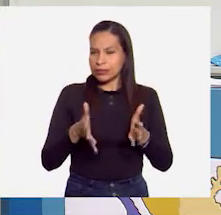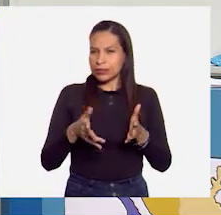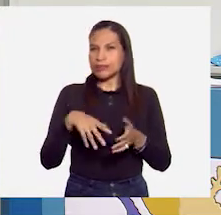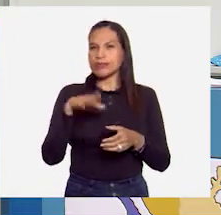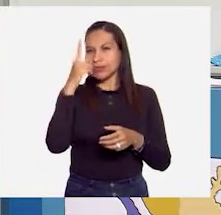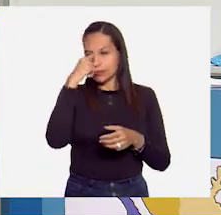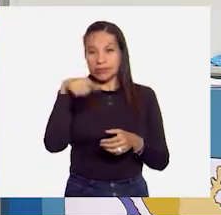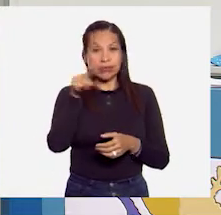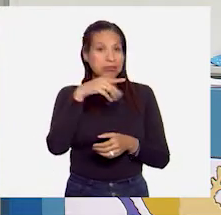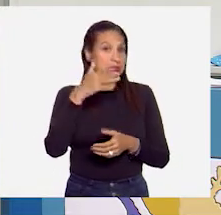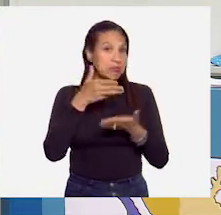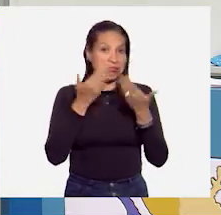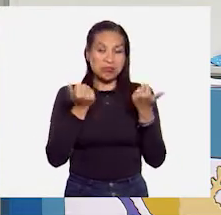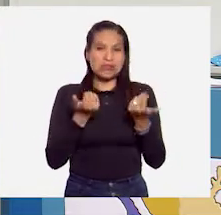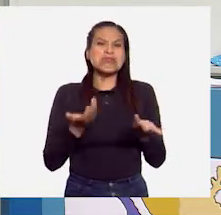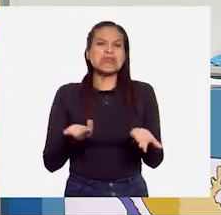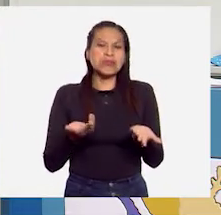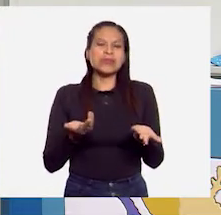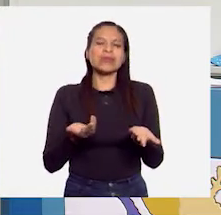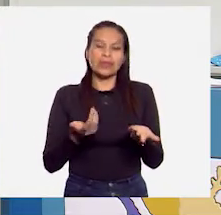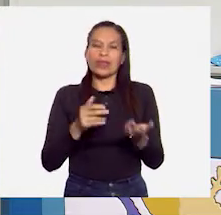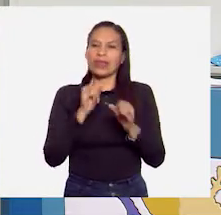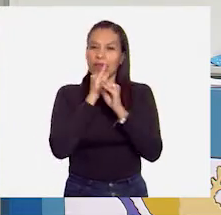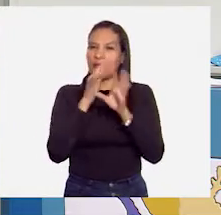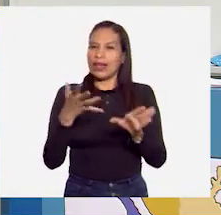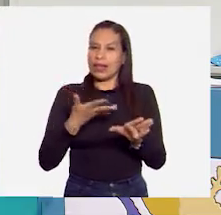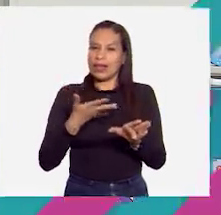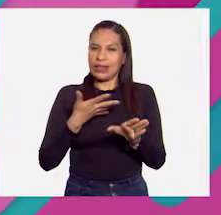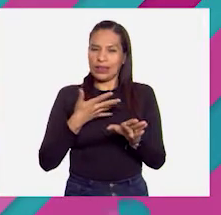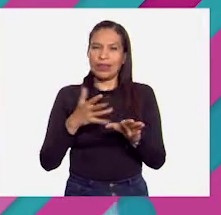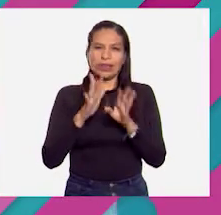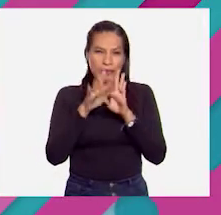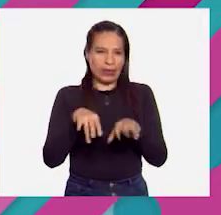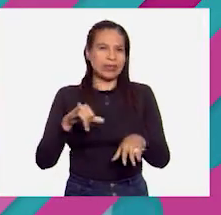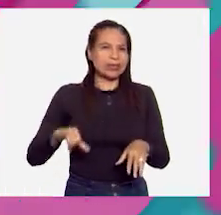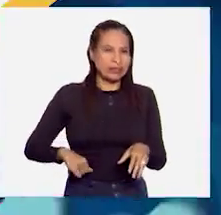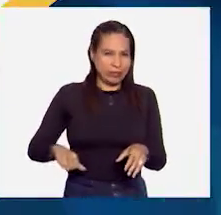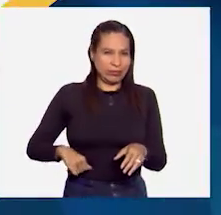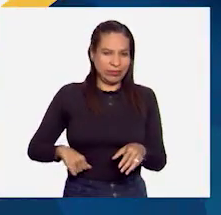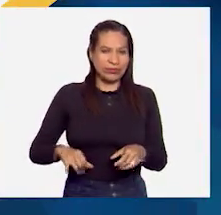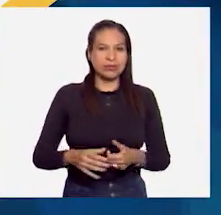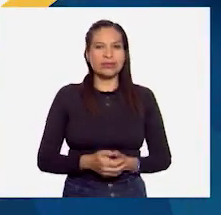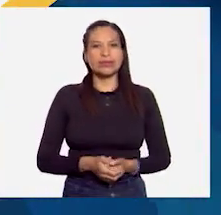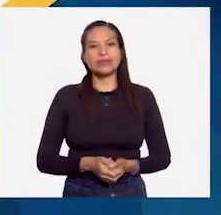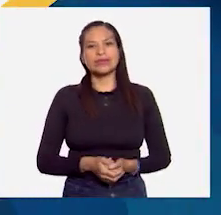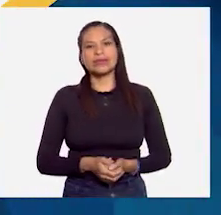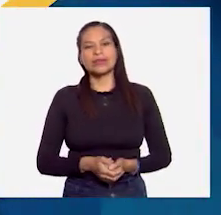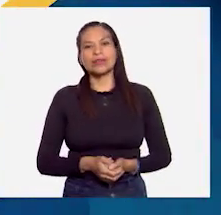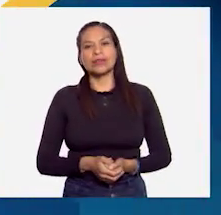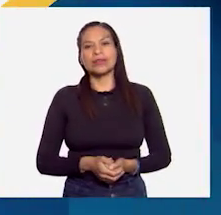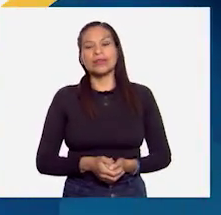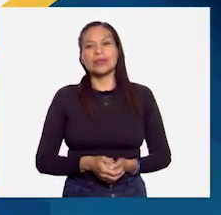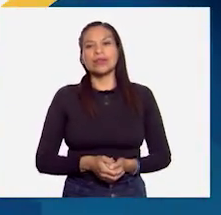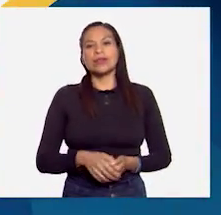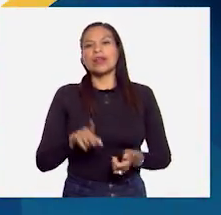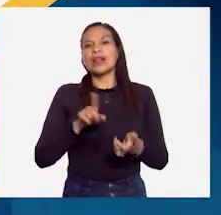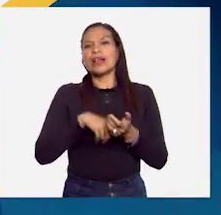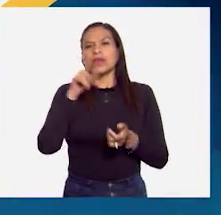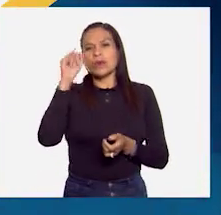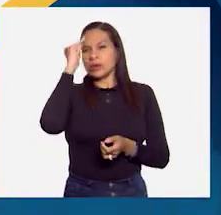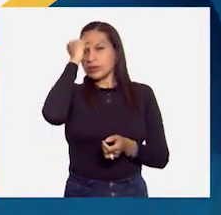Pero para aquellos que no lo saben, traigo una información muy interesante. En el